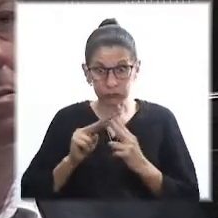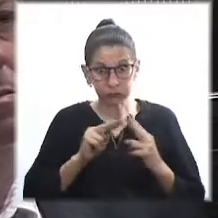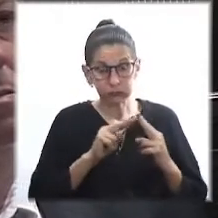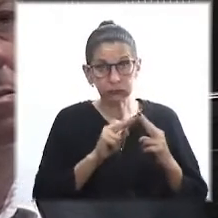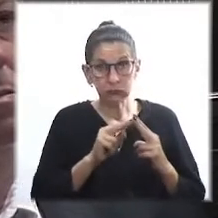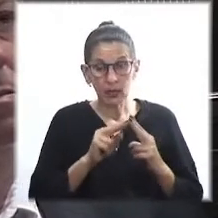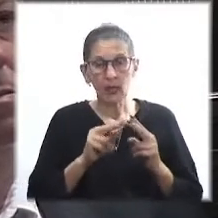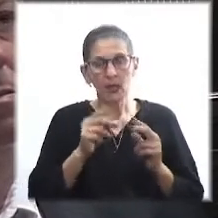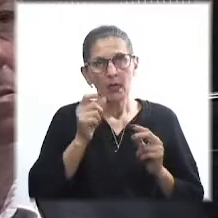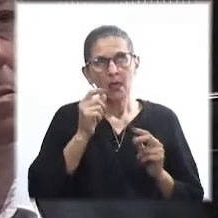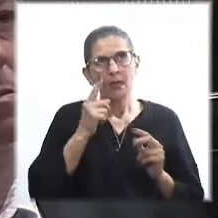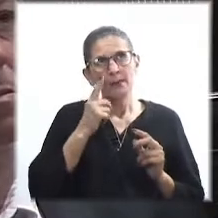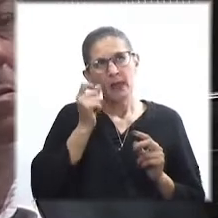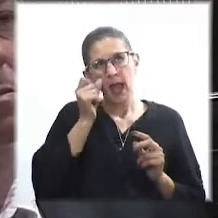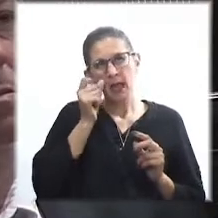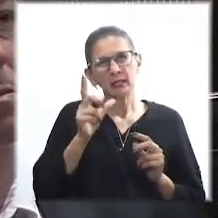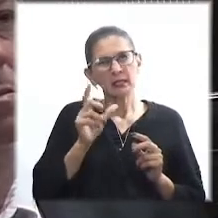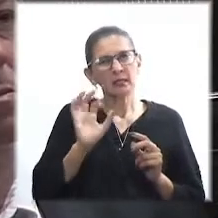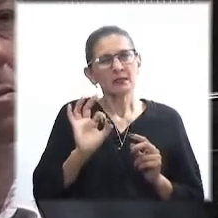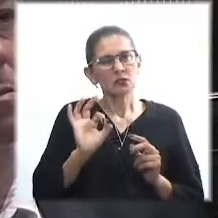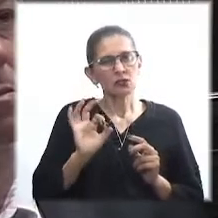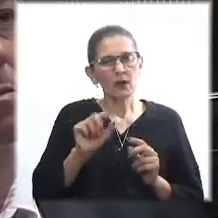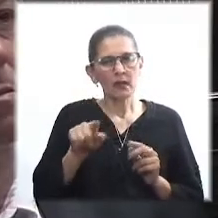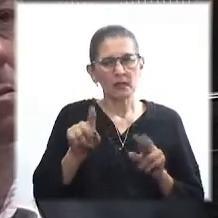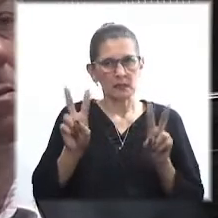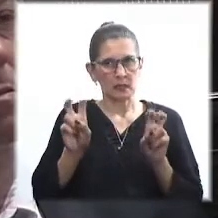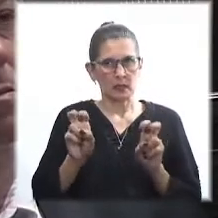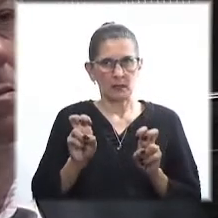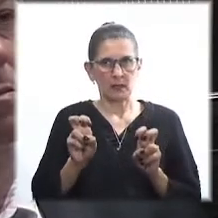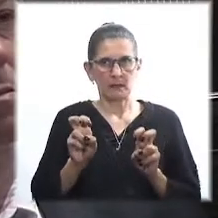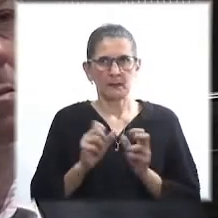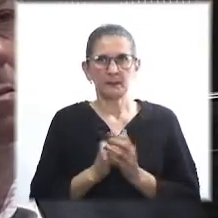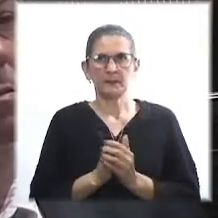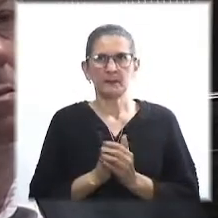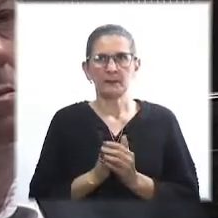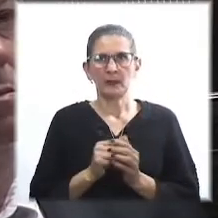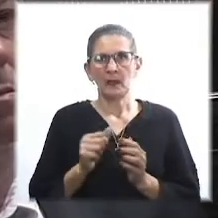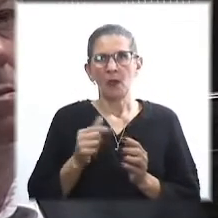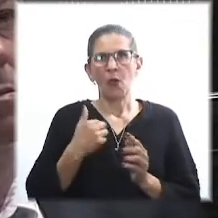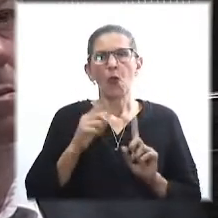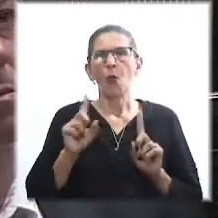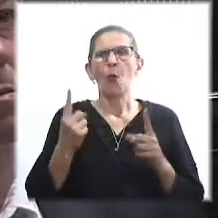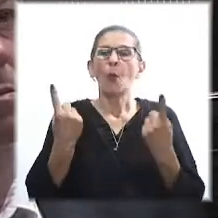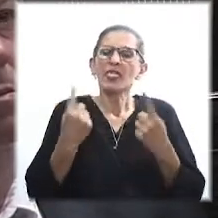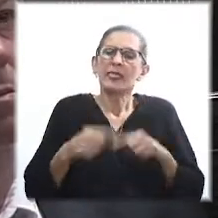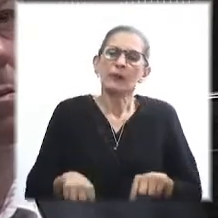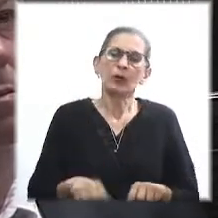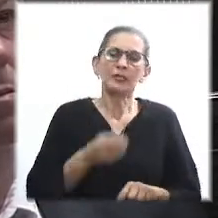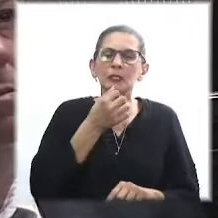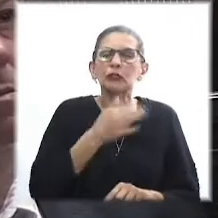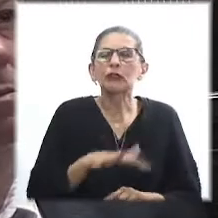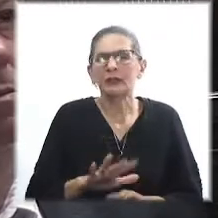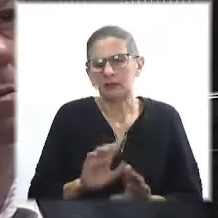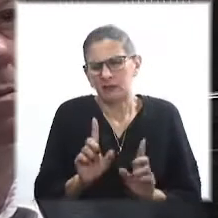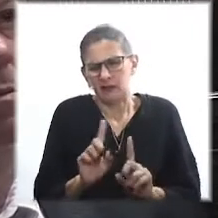le prestó tanta atención a ese tema. No voy a abrir un debate histórico que no